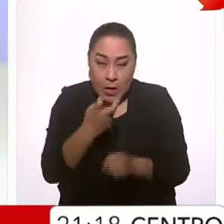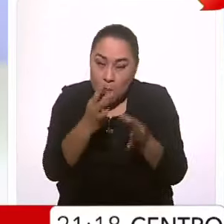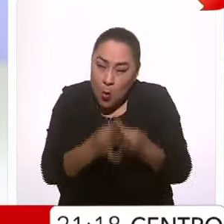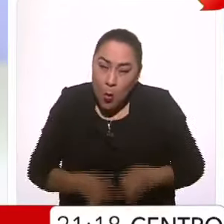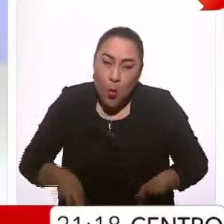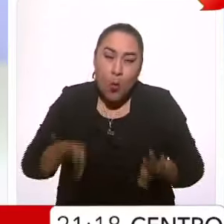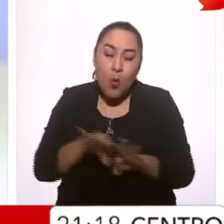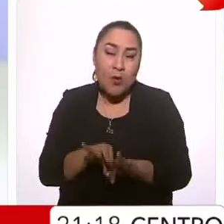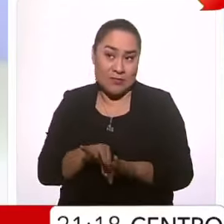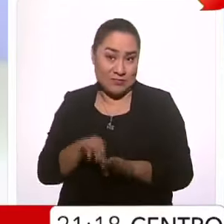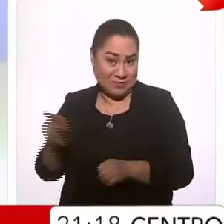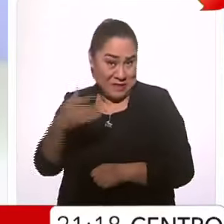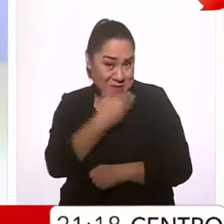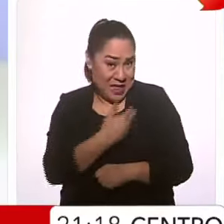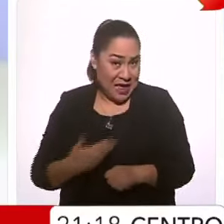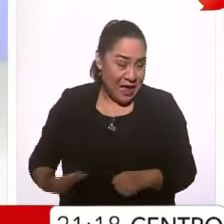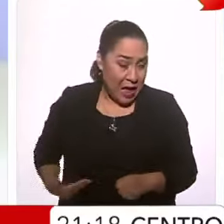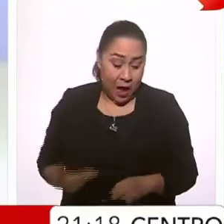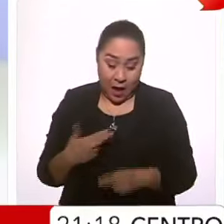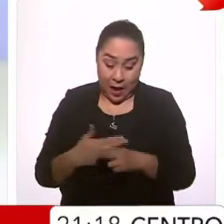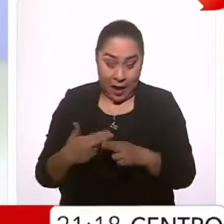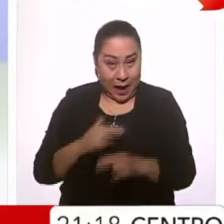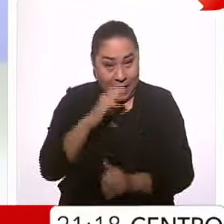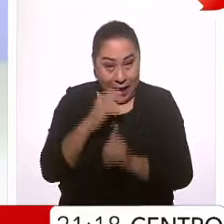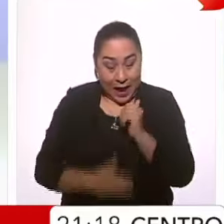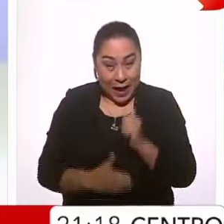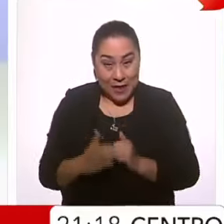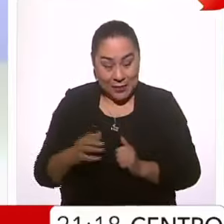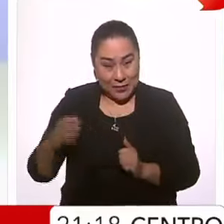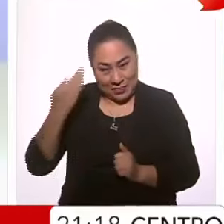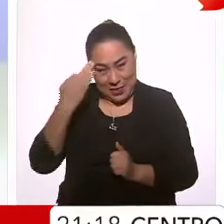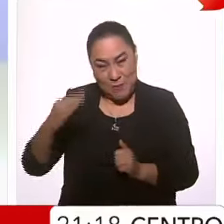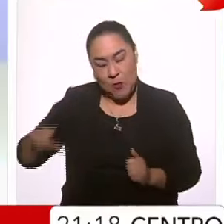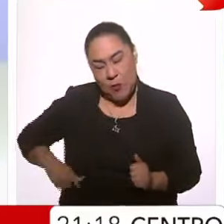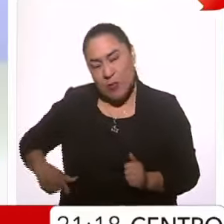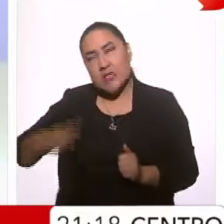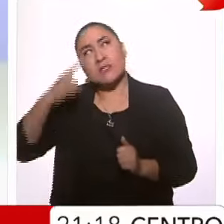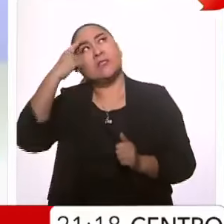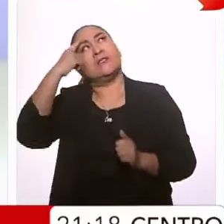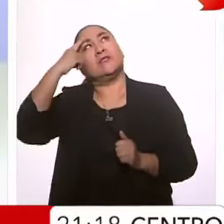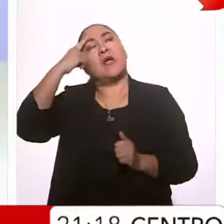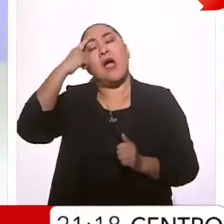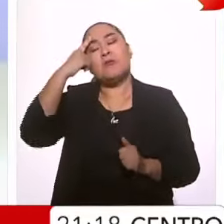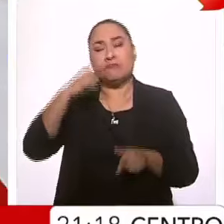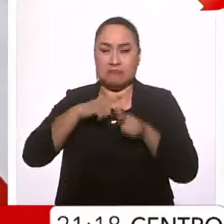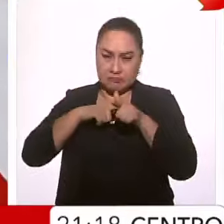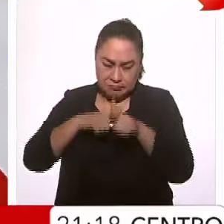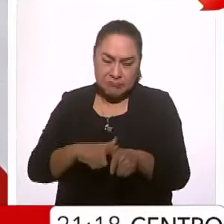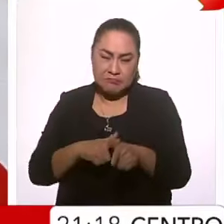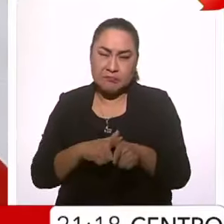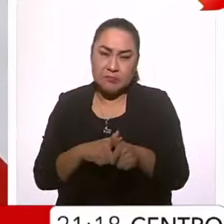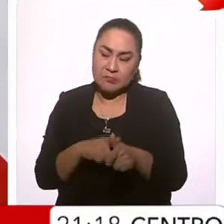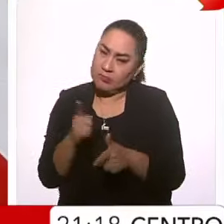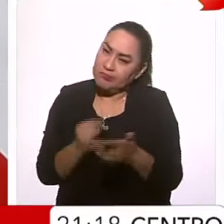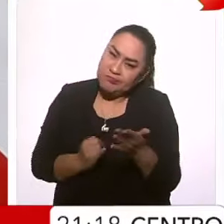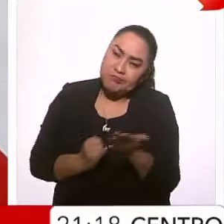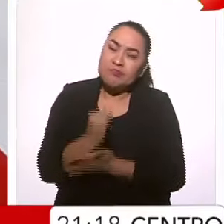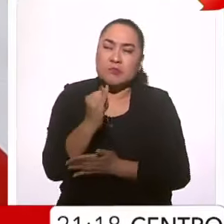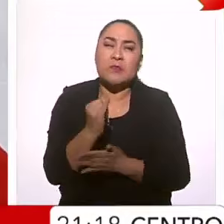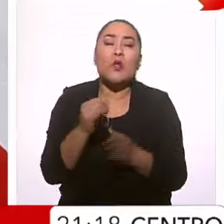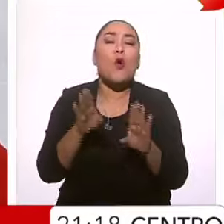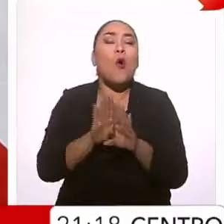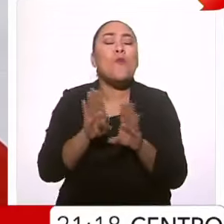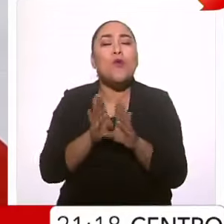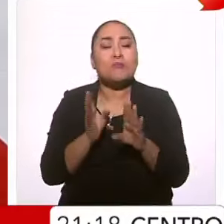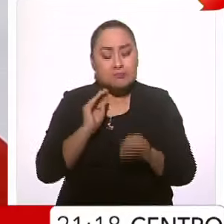final de su gobierno haya tomado esta determinación fundamental de no terminar un ciclo, sino